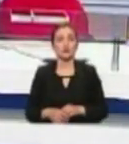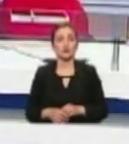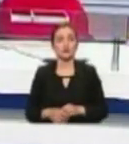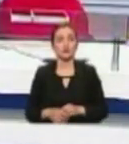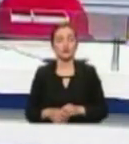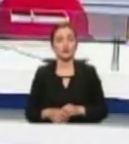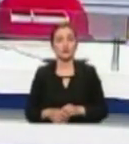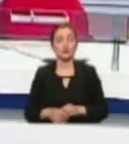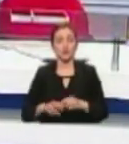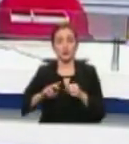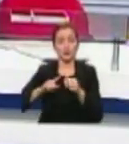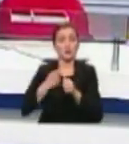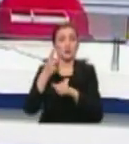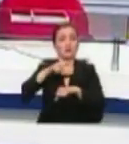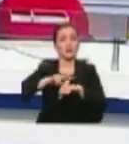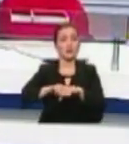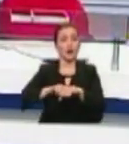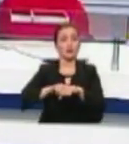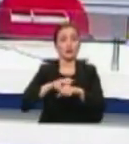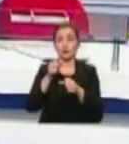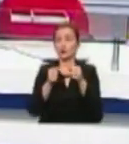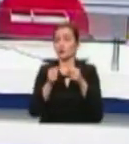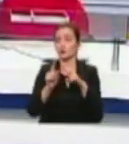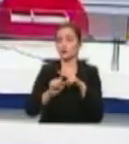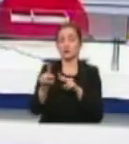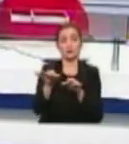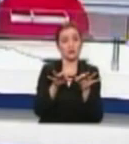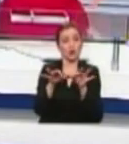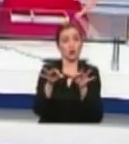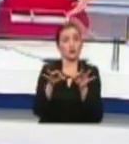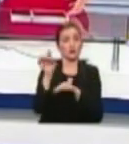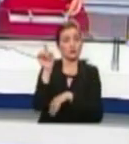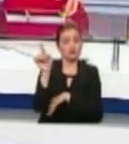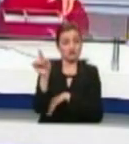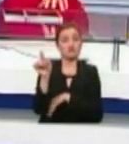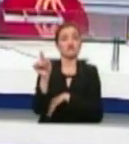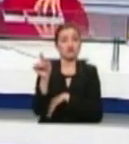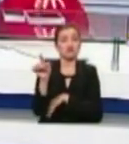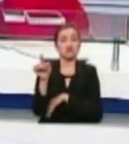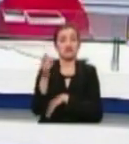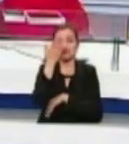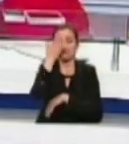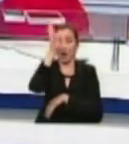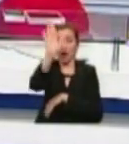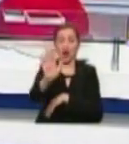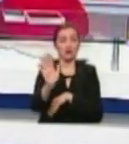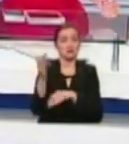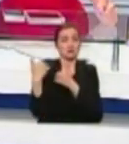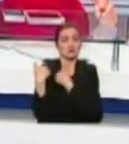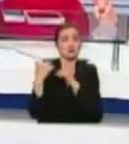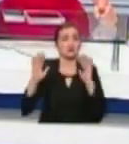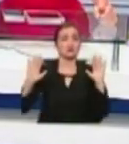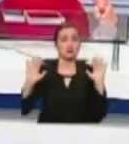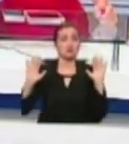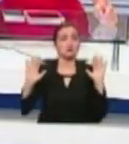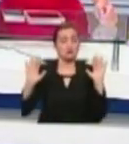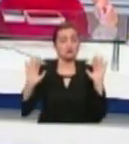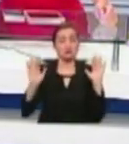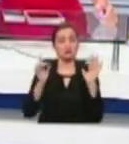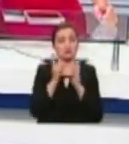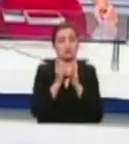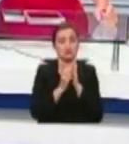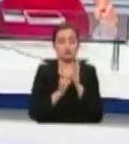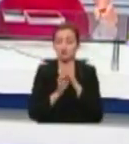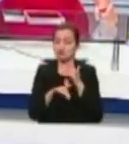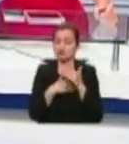Es la primera vez que veo al conductor que no se fuga y que da explicaciones respecto al accidente. Y que asume su responsabilidad y da todos los detalles de